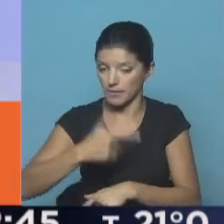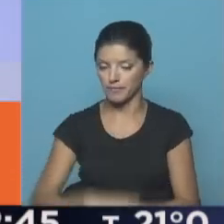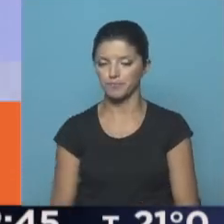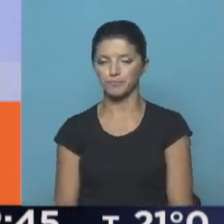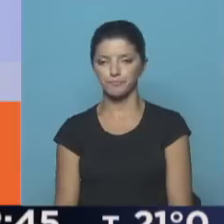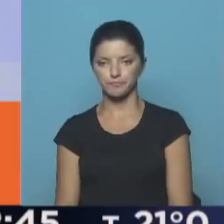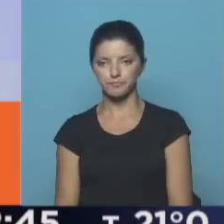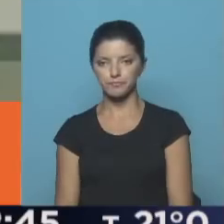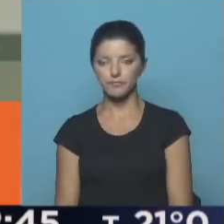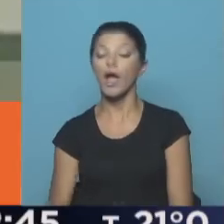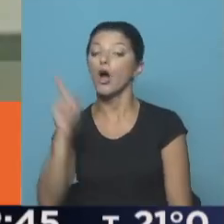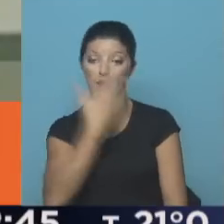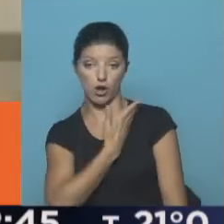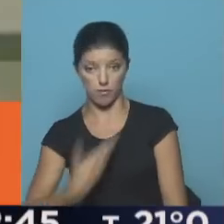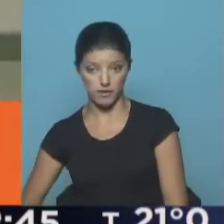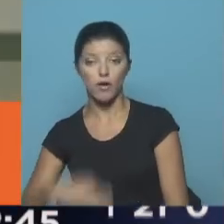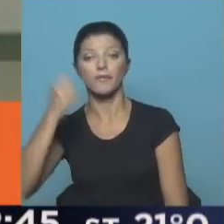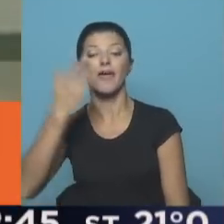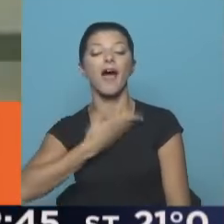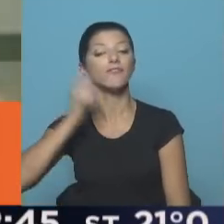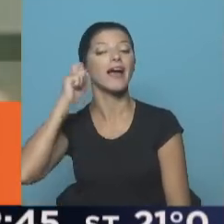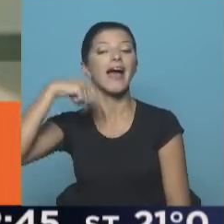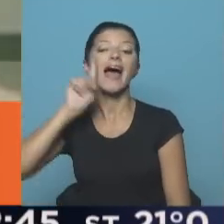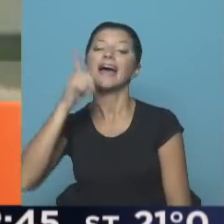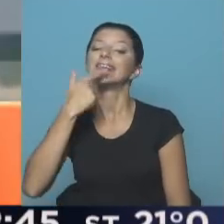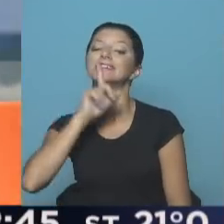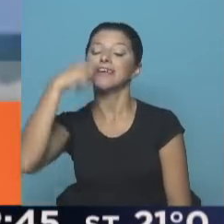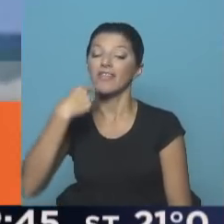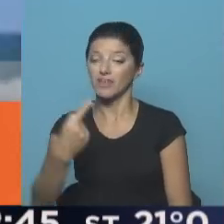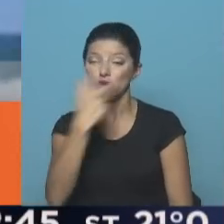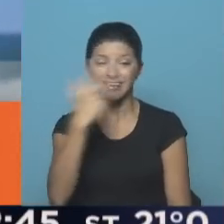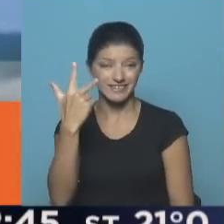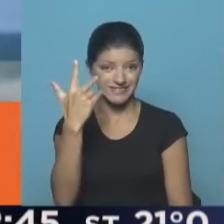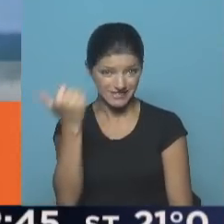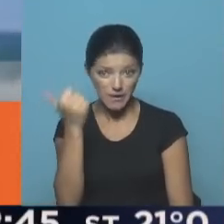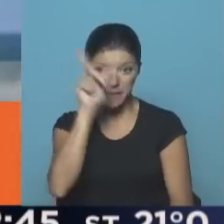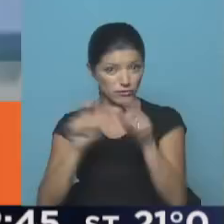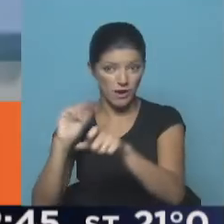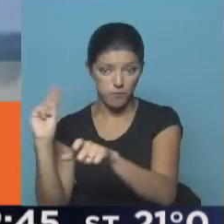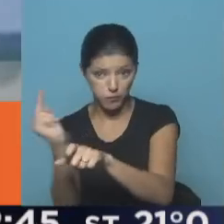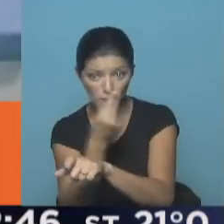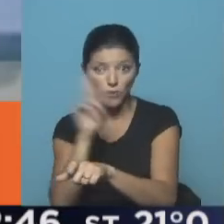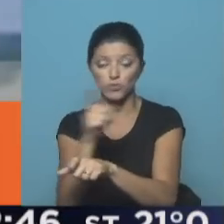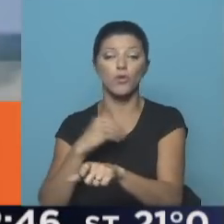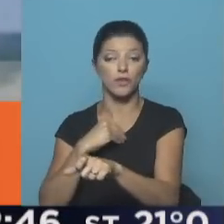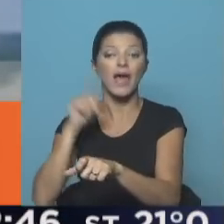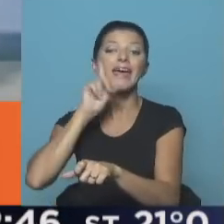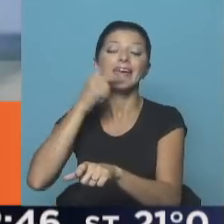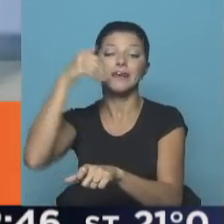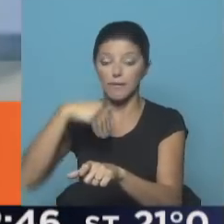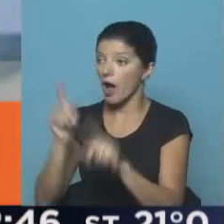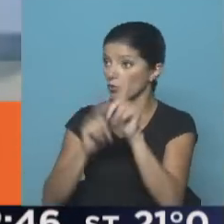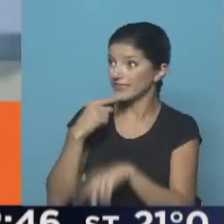del gobierno afgano es que murieron 36 personas. Esas 36 personas eran todos islamistas. Ahora se habla de 90 también. Ahora se